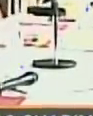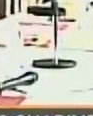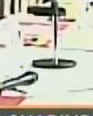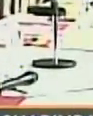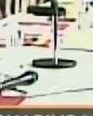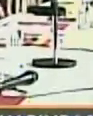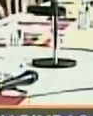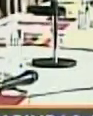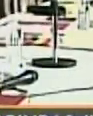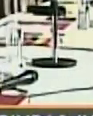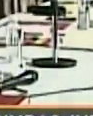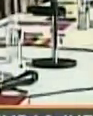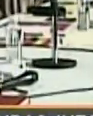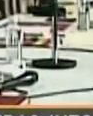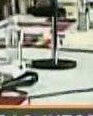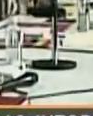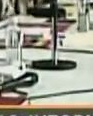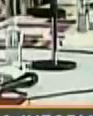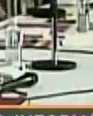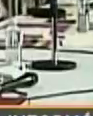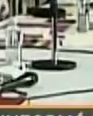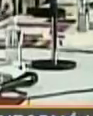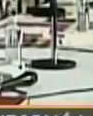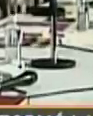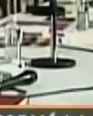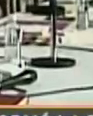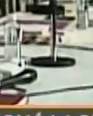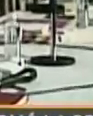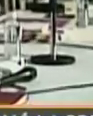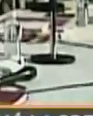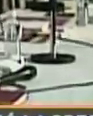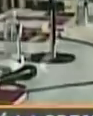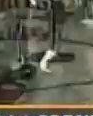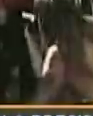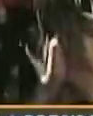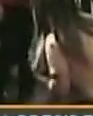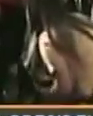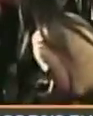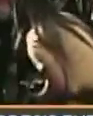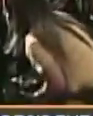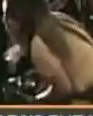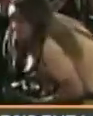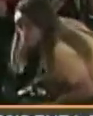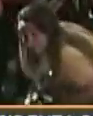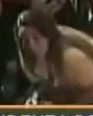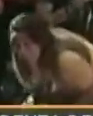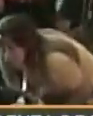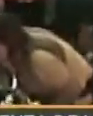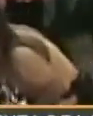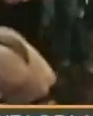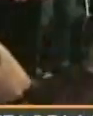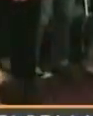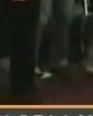nuestro presidente Nicolás Maduro, ¡viva! El presidente de la juventud. ¡Viva! Bueno, a vencer.